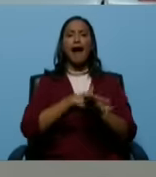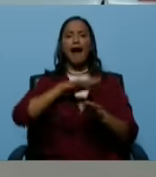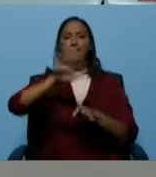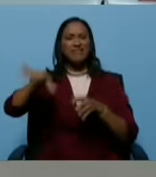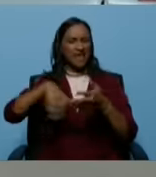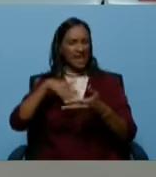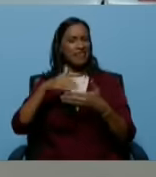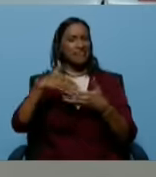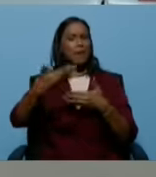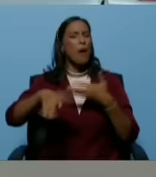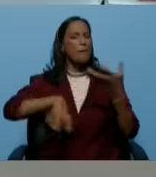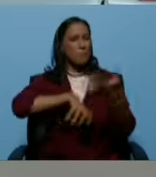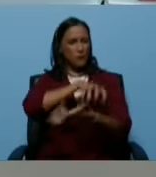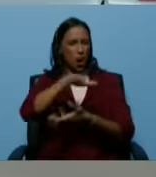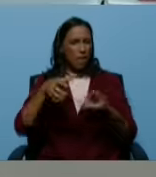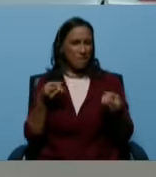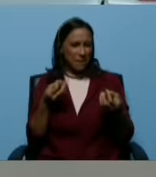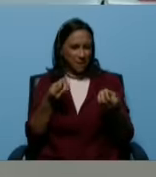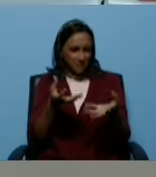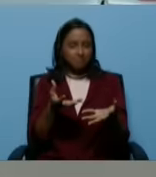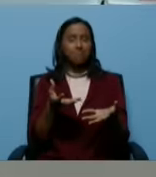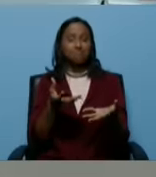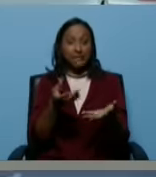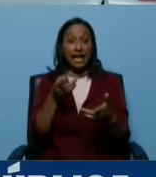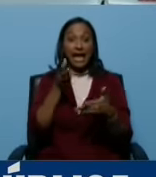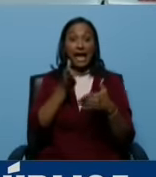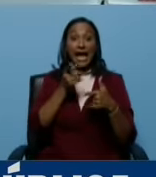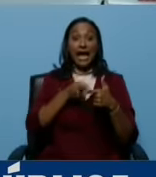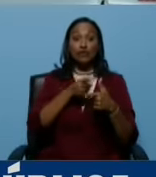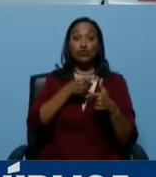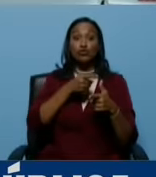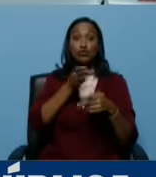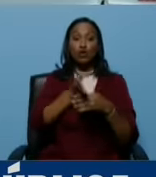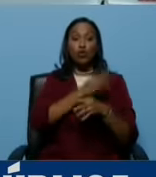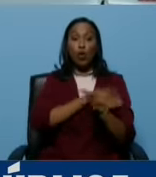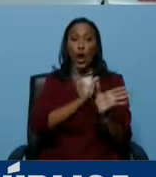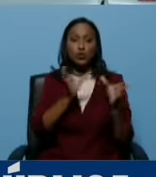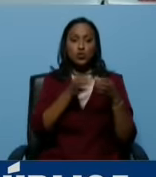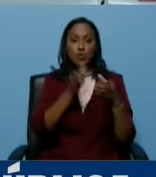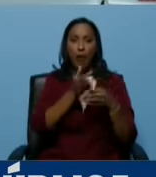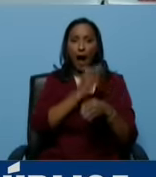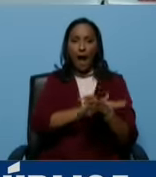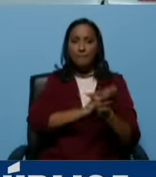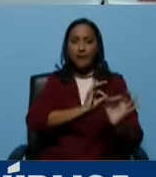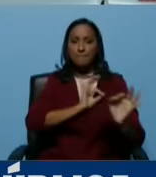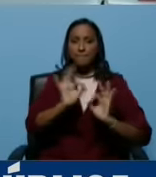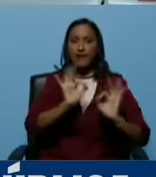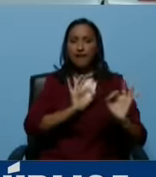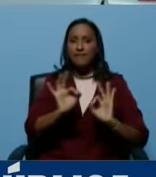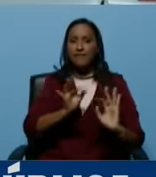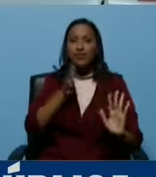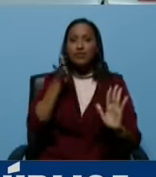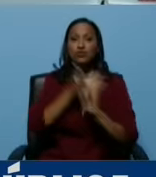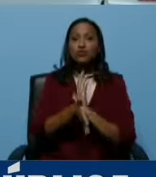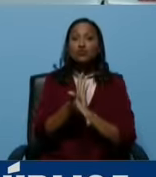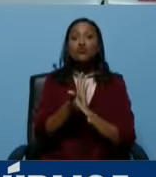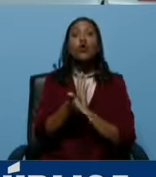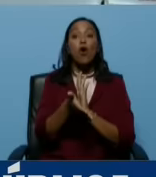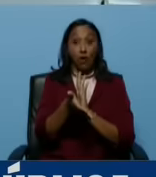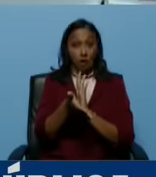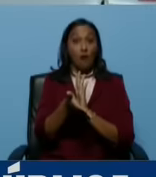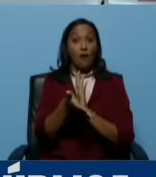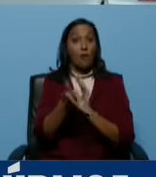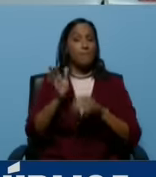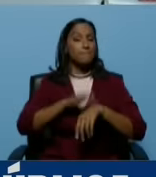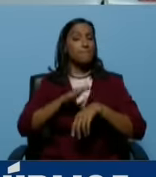Toda esa gente se fue preparando porque ya no le convenía al imperialismo estadounidense los rostros vetustos de Adeiko